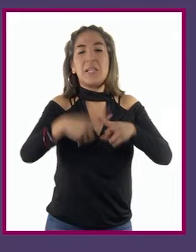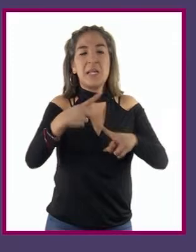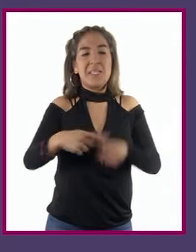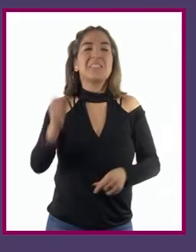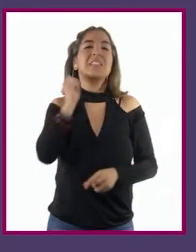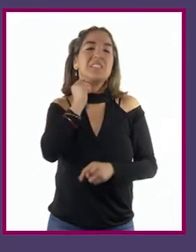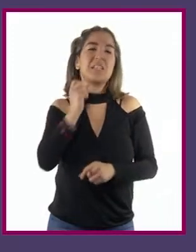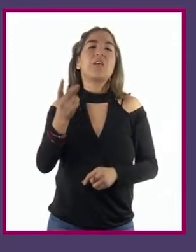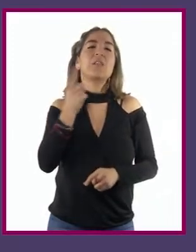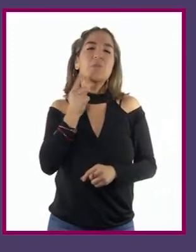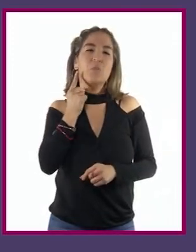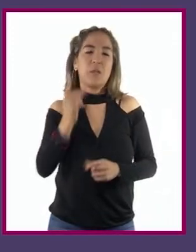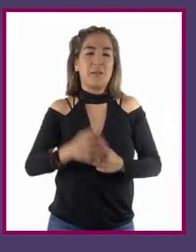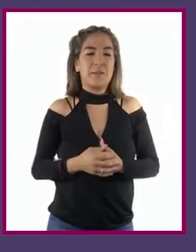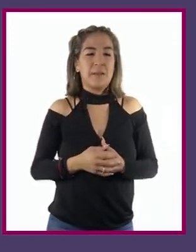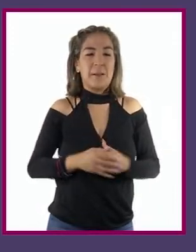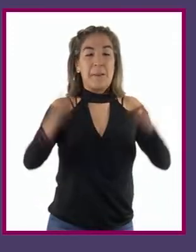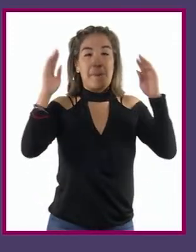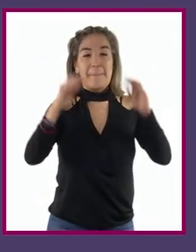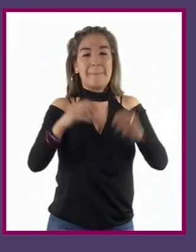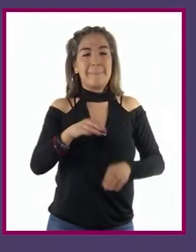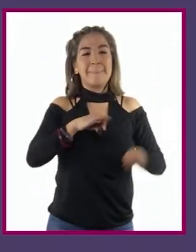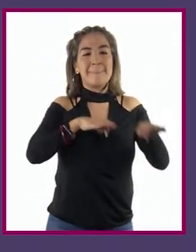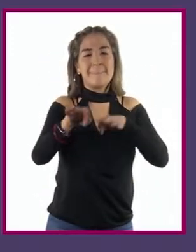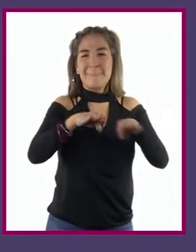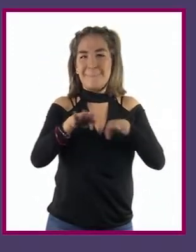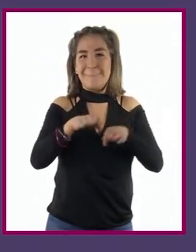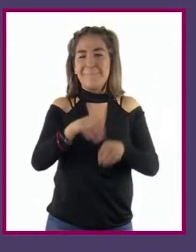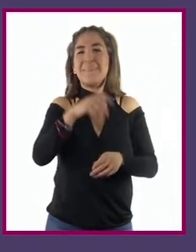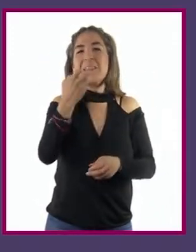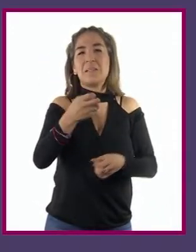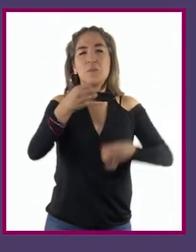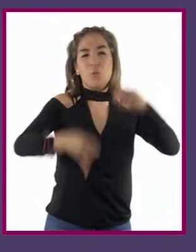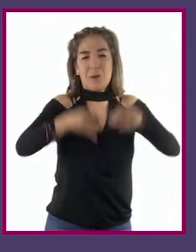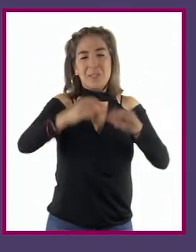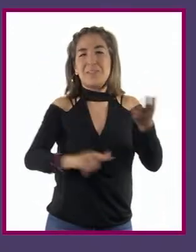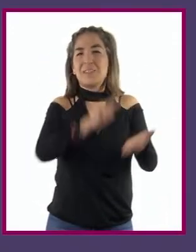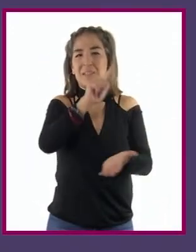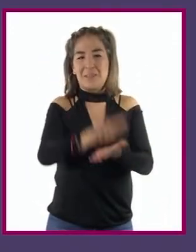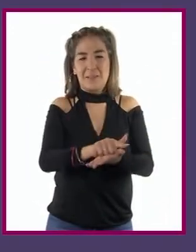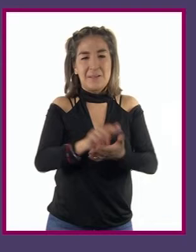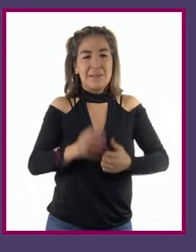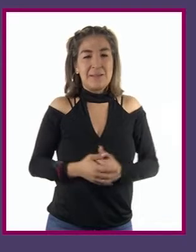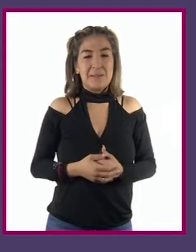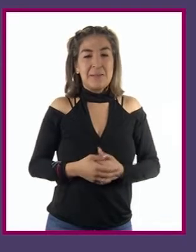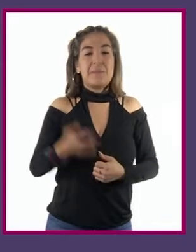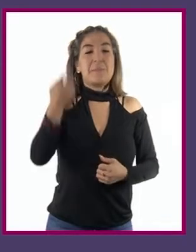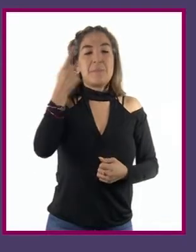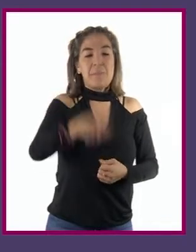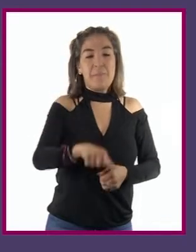senadores y diputados, ministros de la Suprema Corte de Justicia de la Nación, consejeros de la Judicatura Federal,